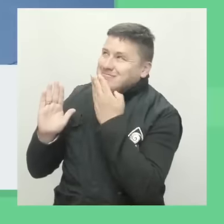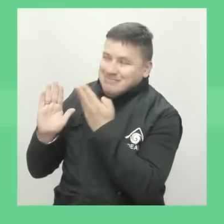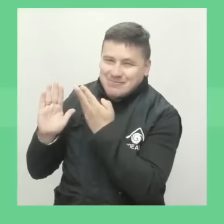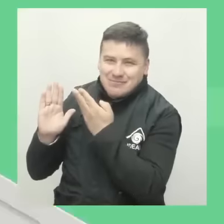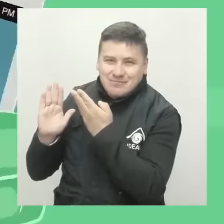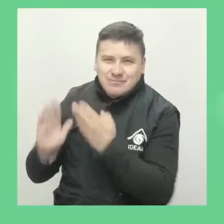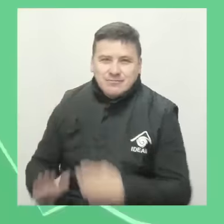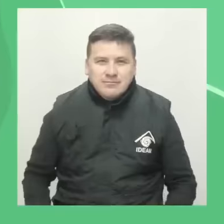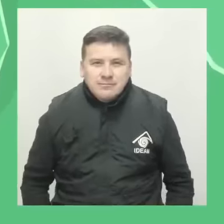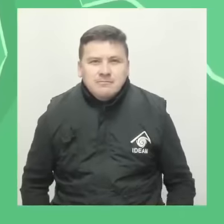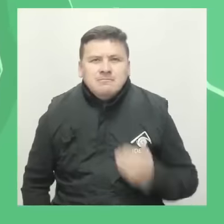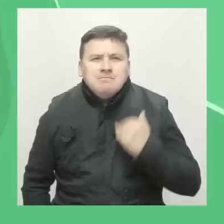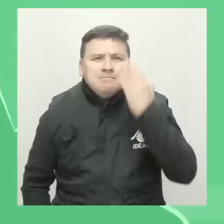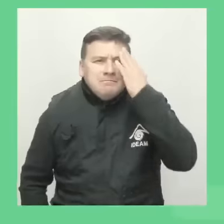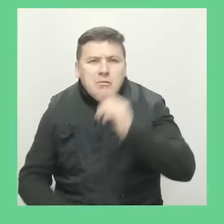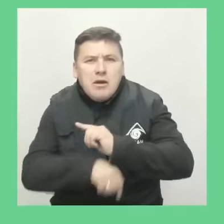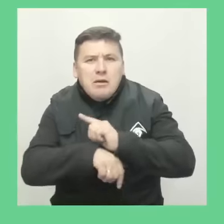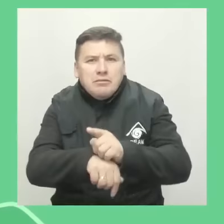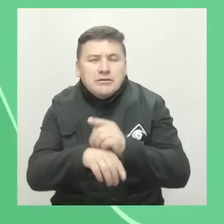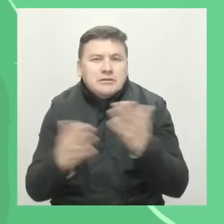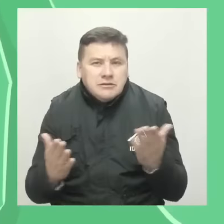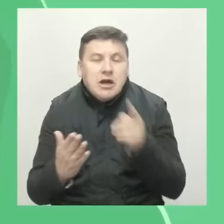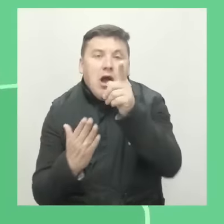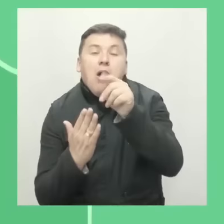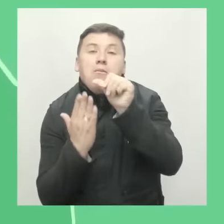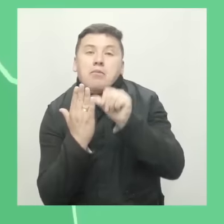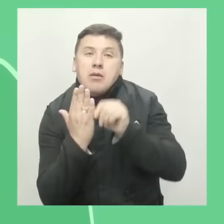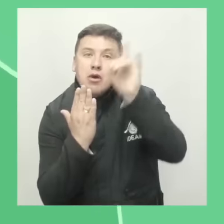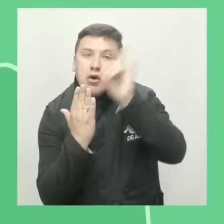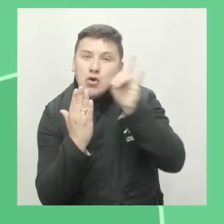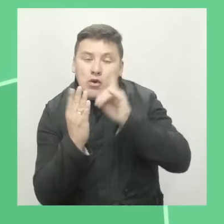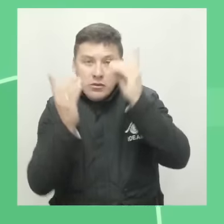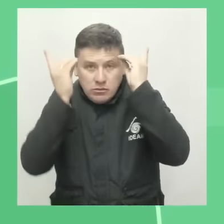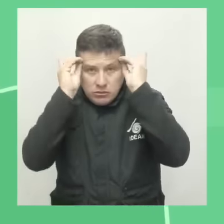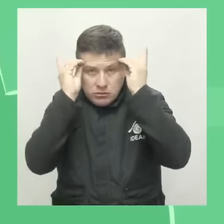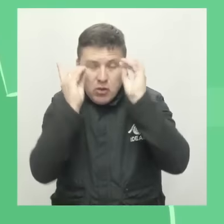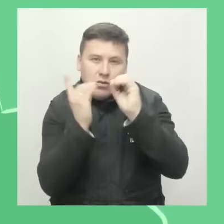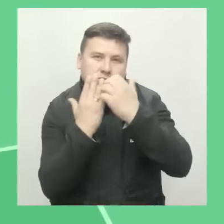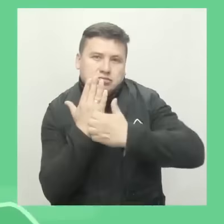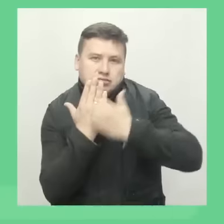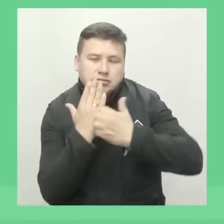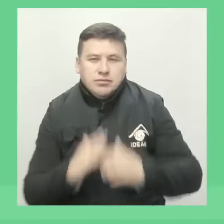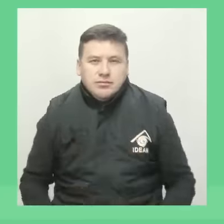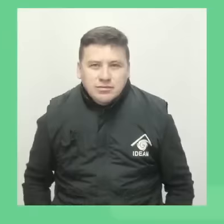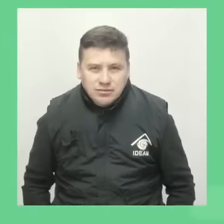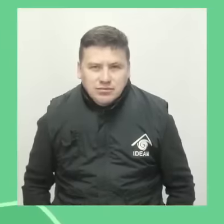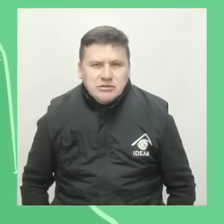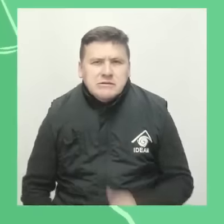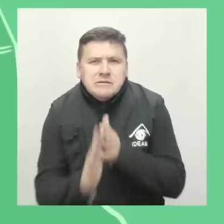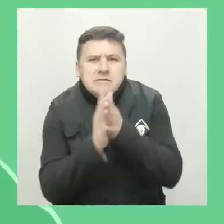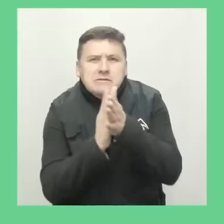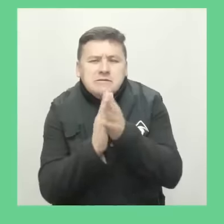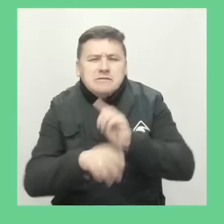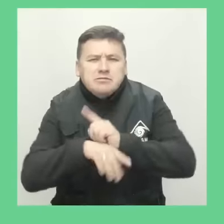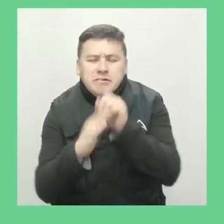.co. Y para estar informado al instante, descarga nuestra aplicación Mi Pronóstico desde Google Play o App Store. Información en tiempo